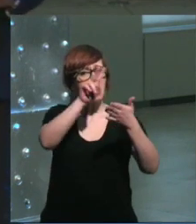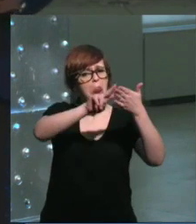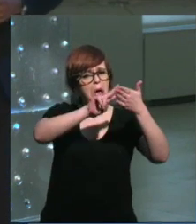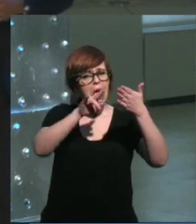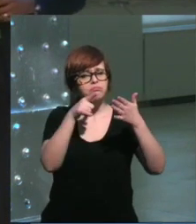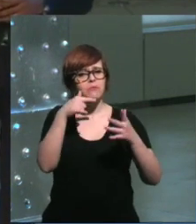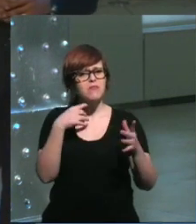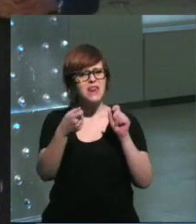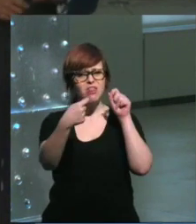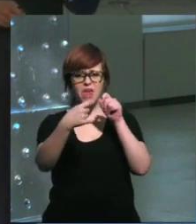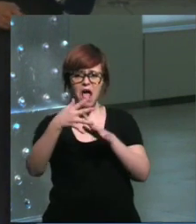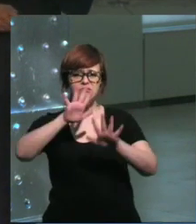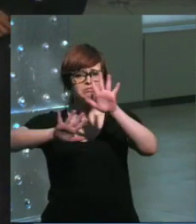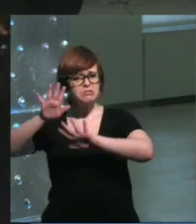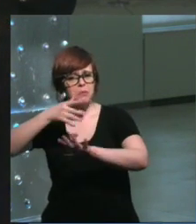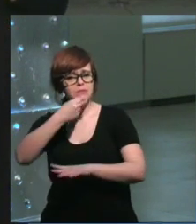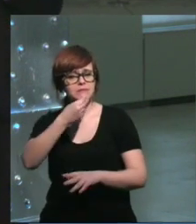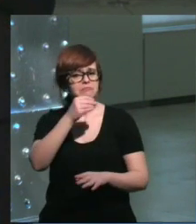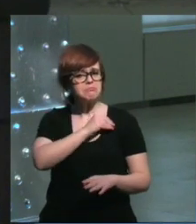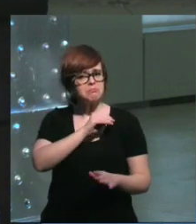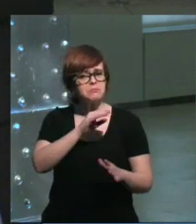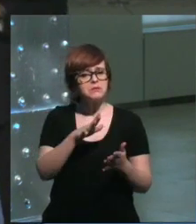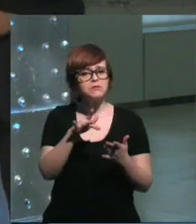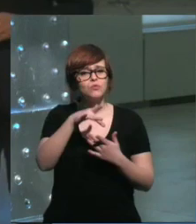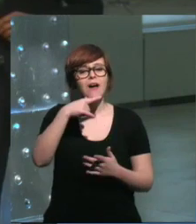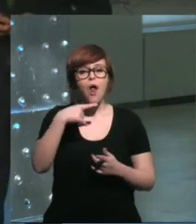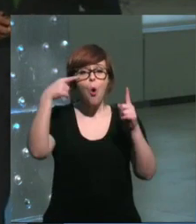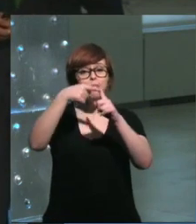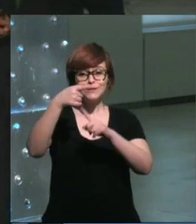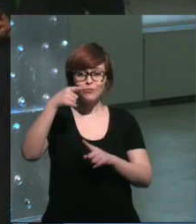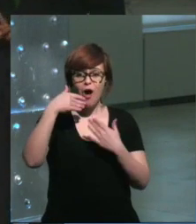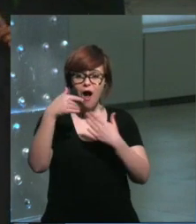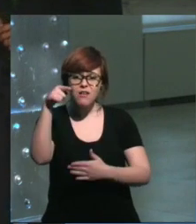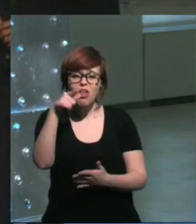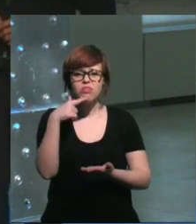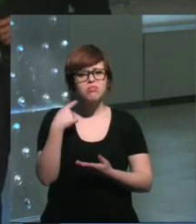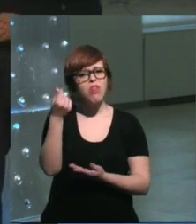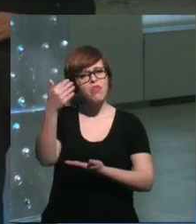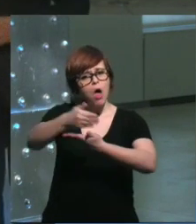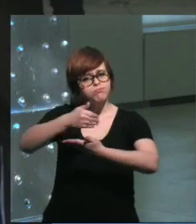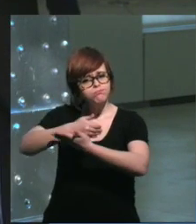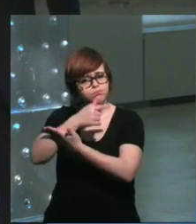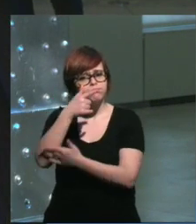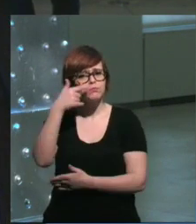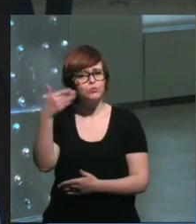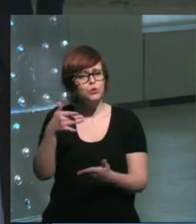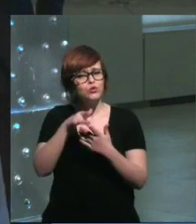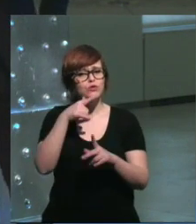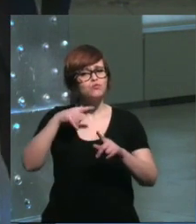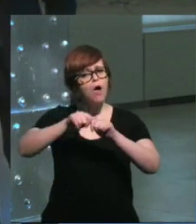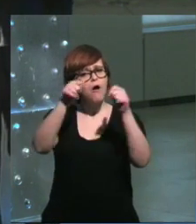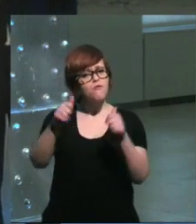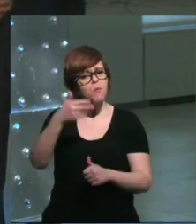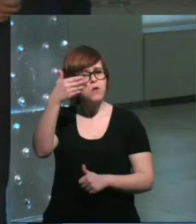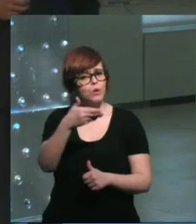muy interactiva. Era el principal medio de recaudación de fondos dirigido al público en general. Era un medio extremadamente importante